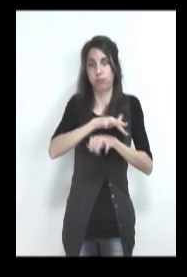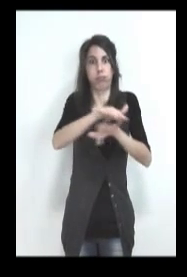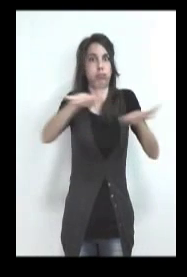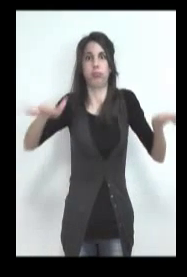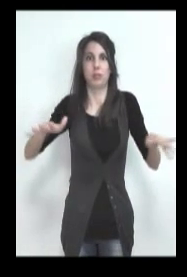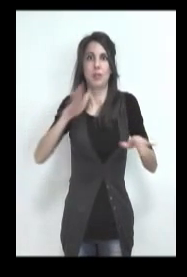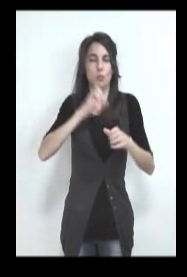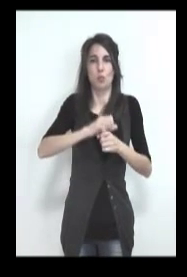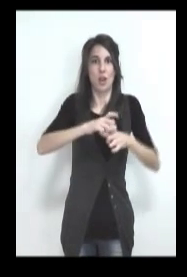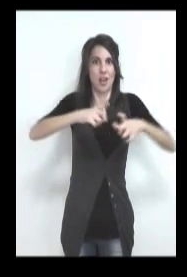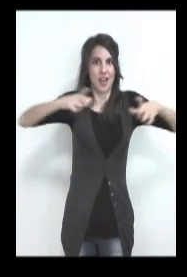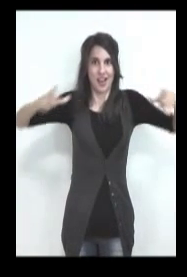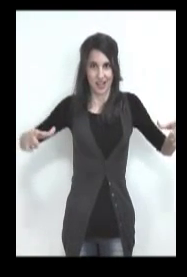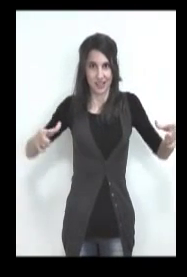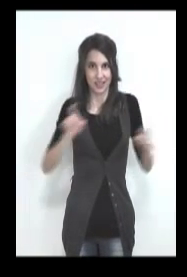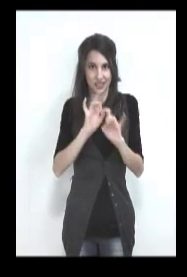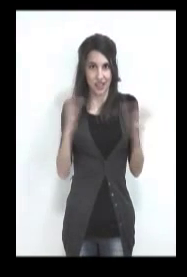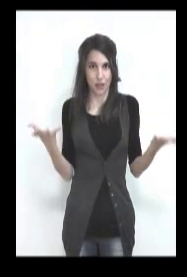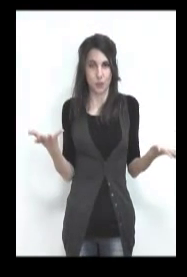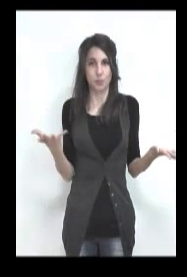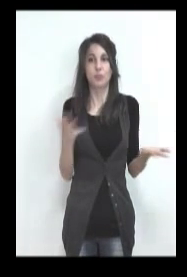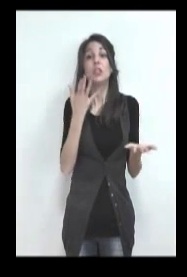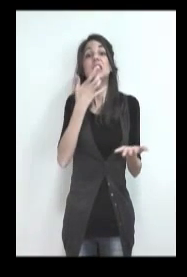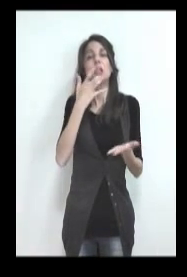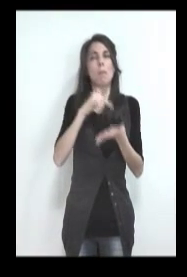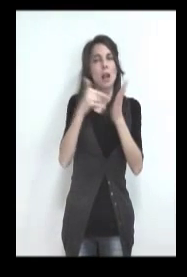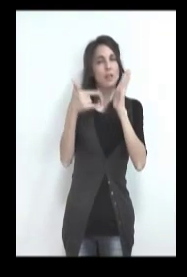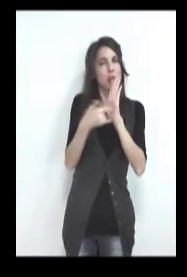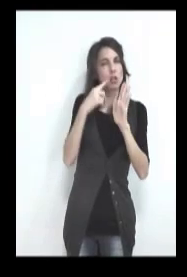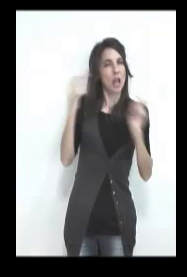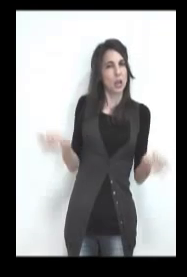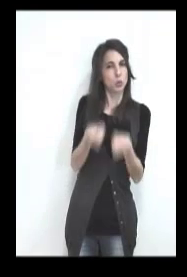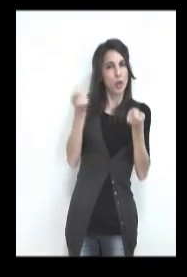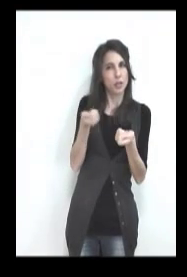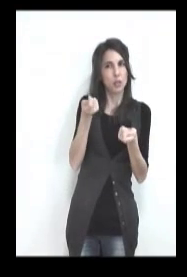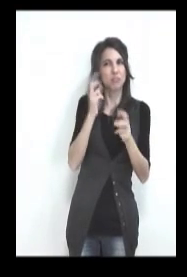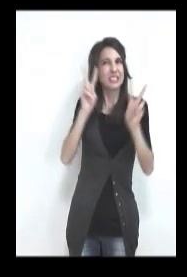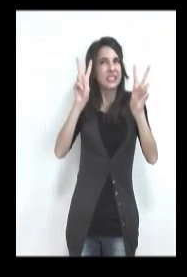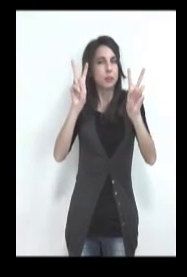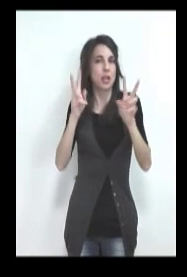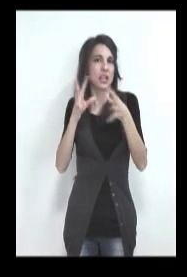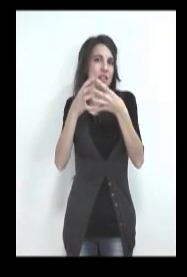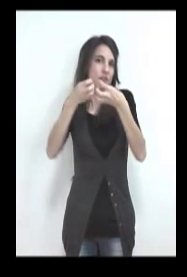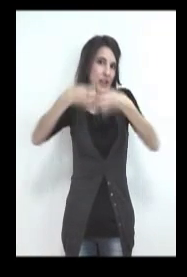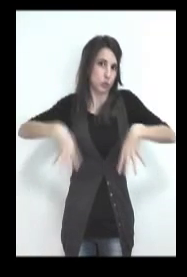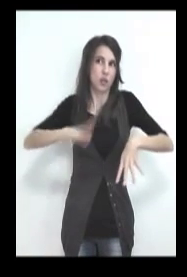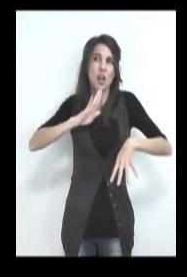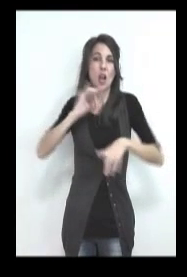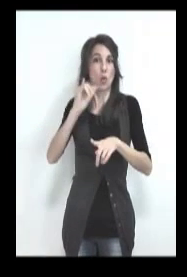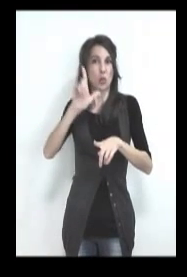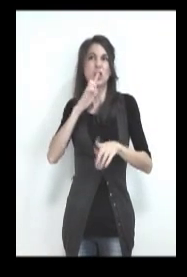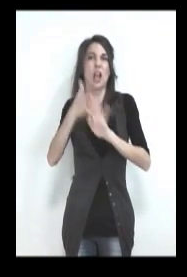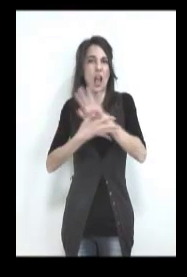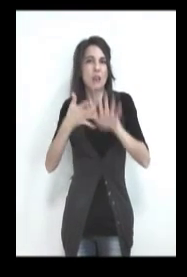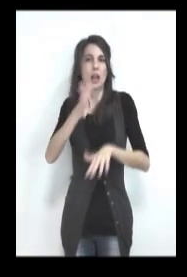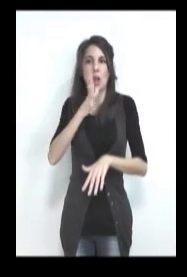allá. Entonces, cuando se hace una planificación de una actuación a nivel de infraestructuras, que nombraba Juan Luis, el tema del agua, la